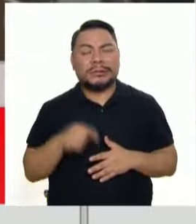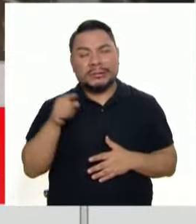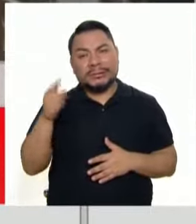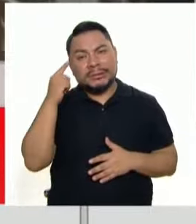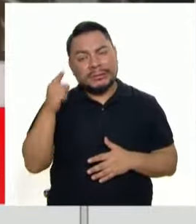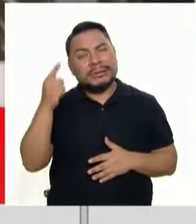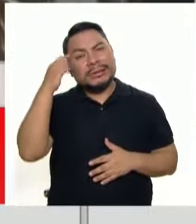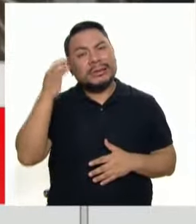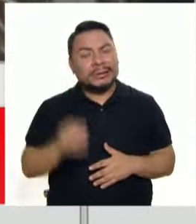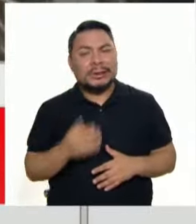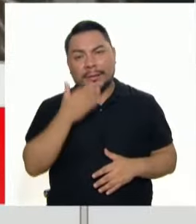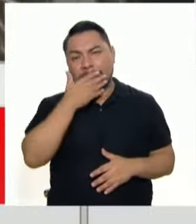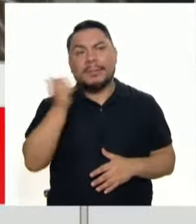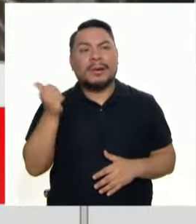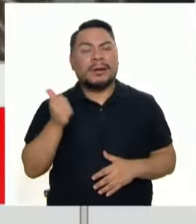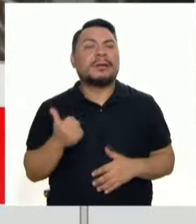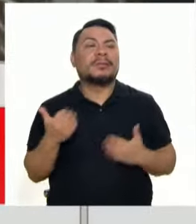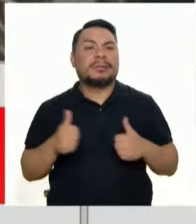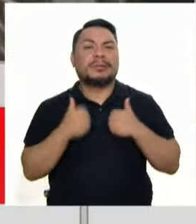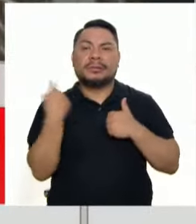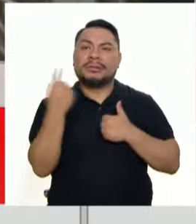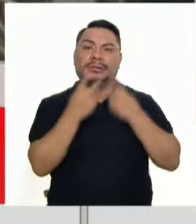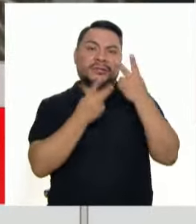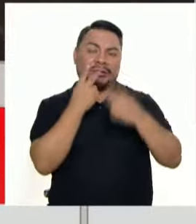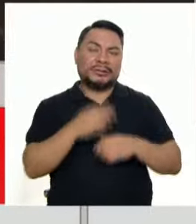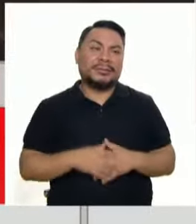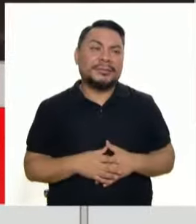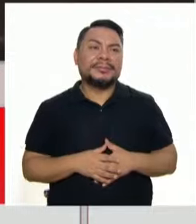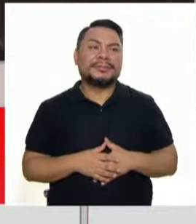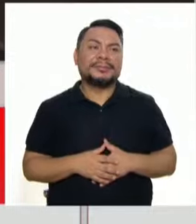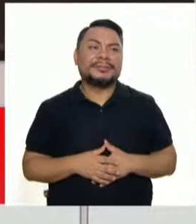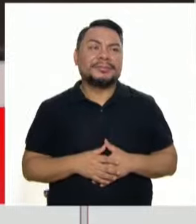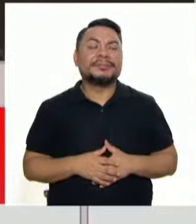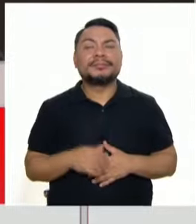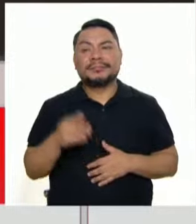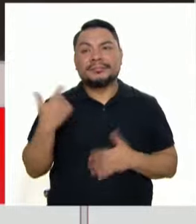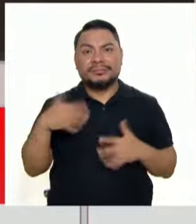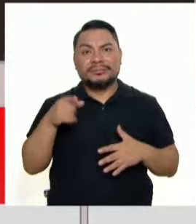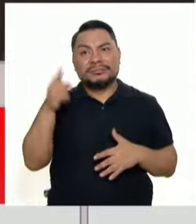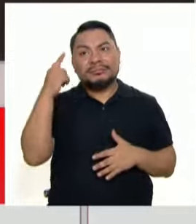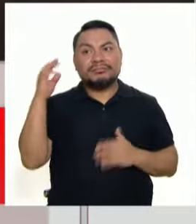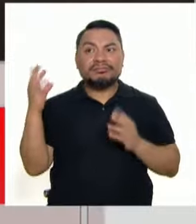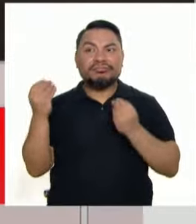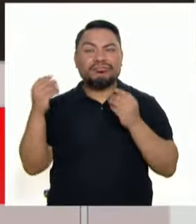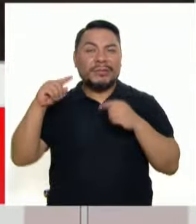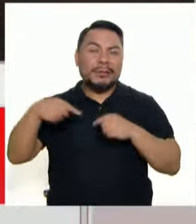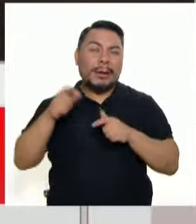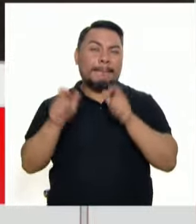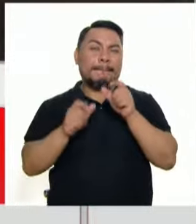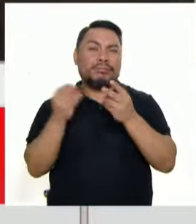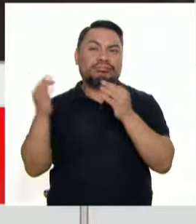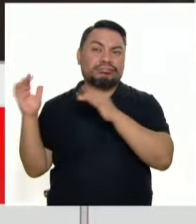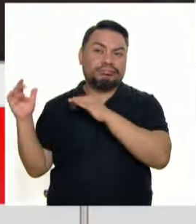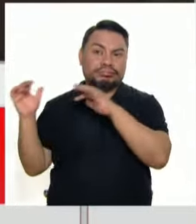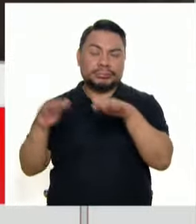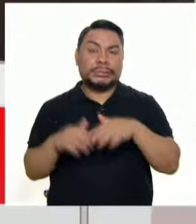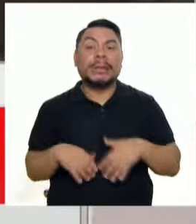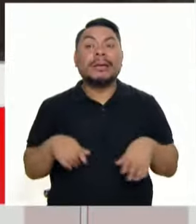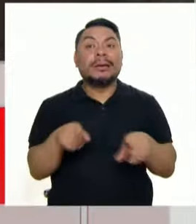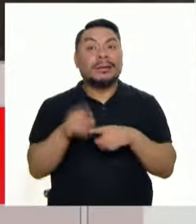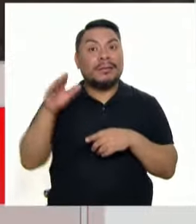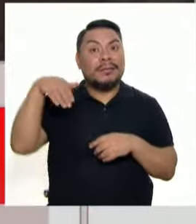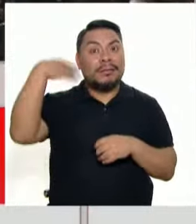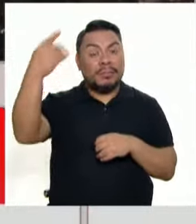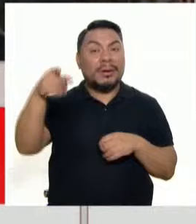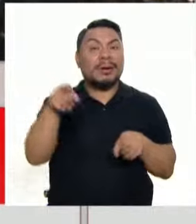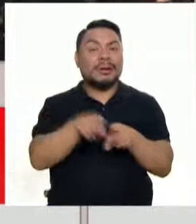medida consideramos la mejor estadía para nuestros visitantes. Al saber que se va a congregar a miles de personas, porque los bolivarianos son gente que